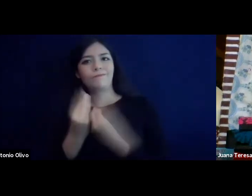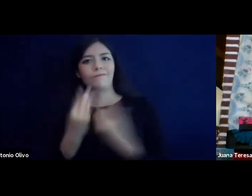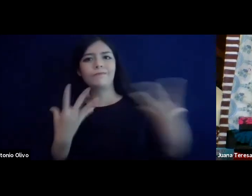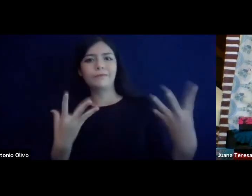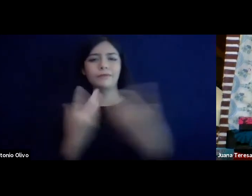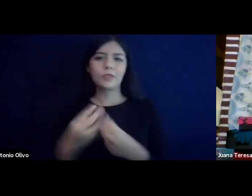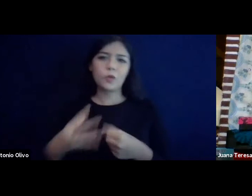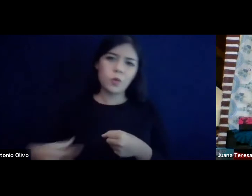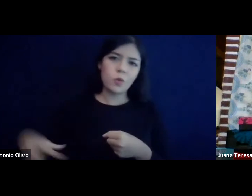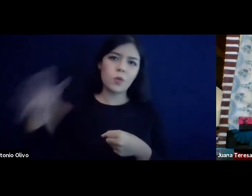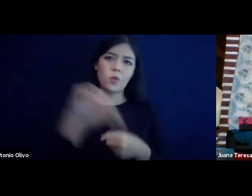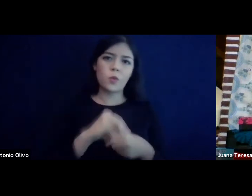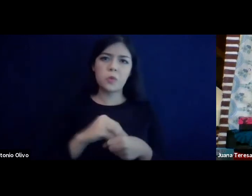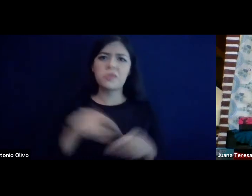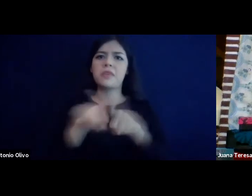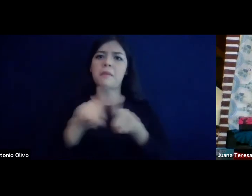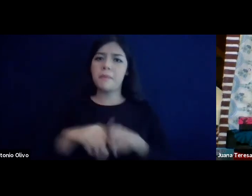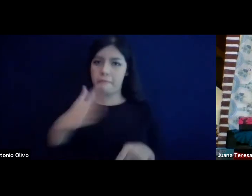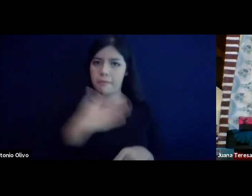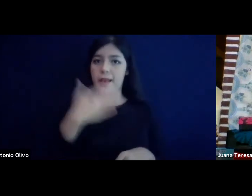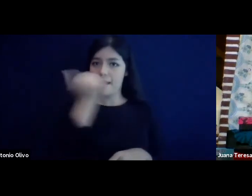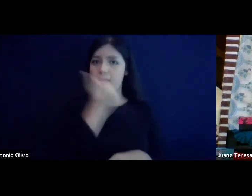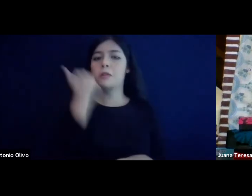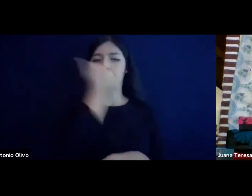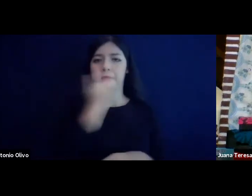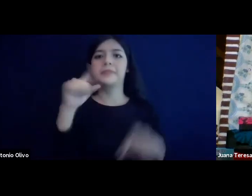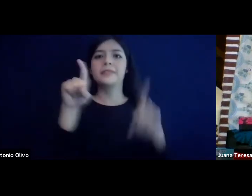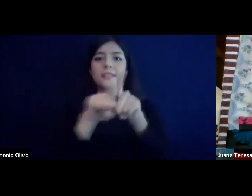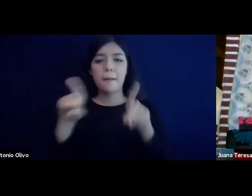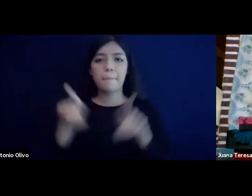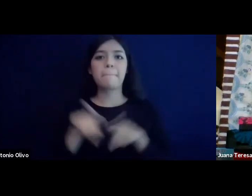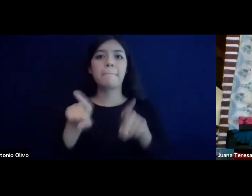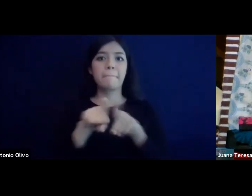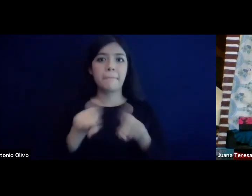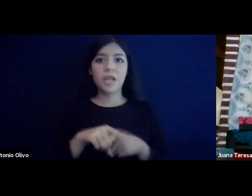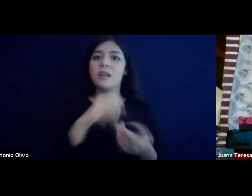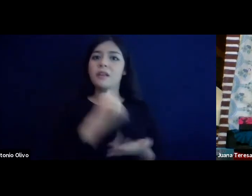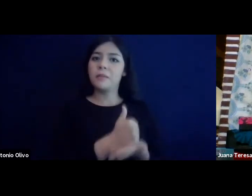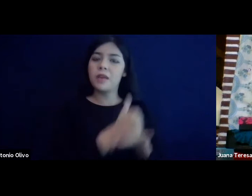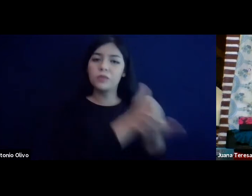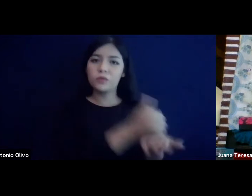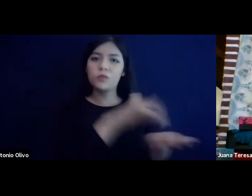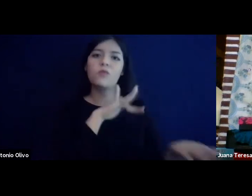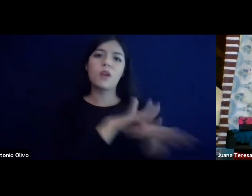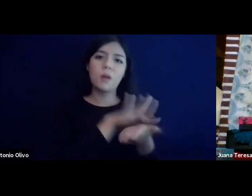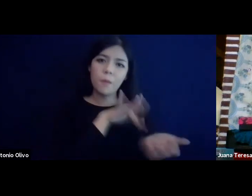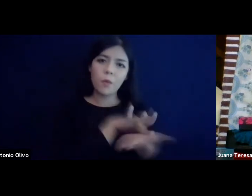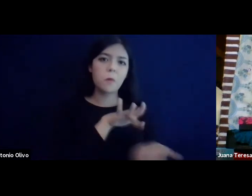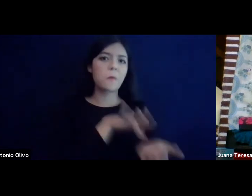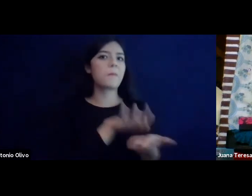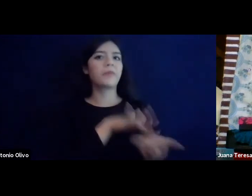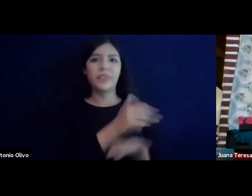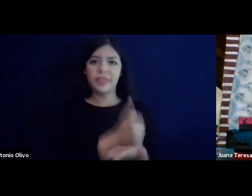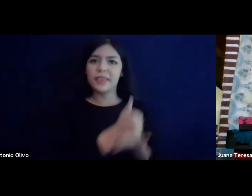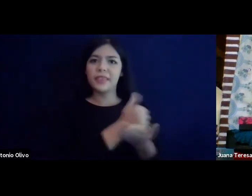alumnos, también he sido invitada para participar en la formación